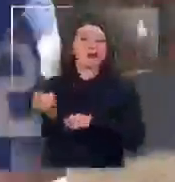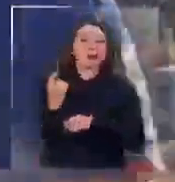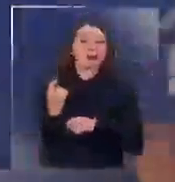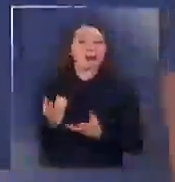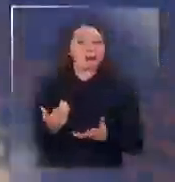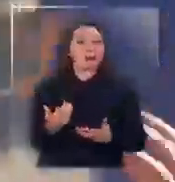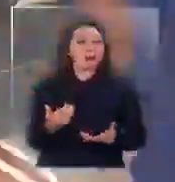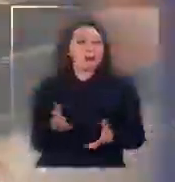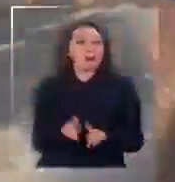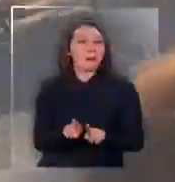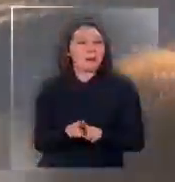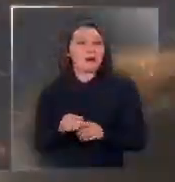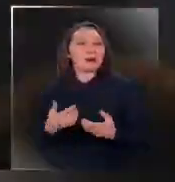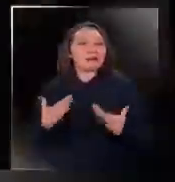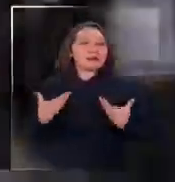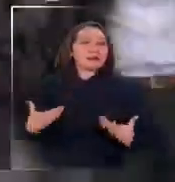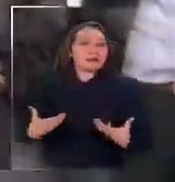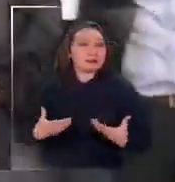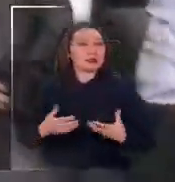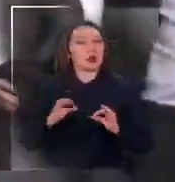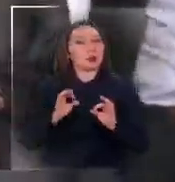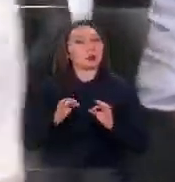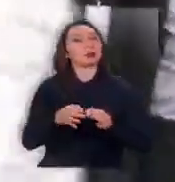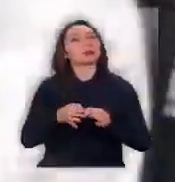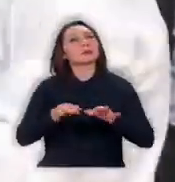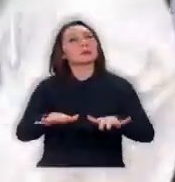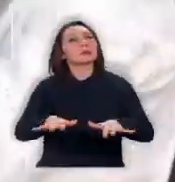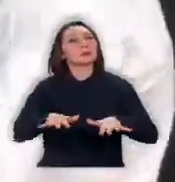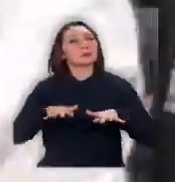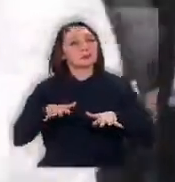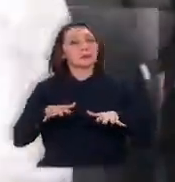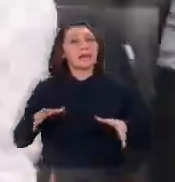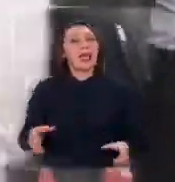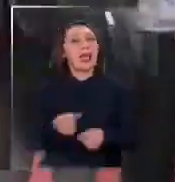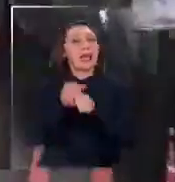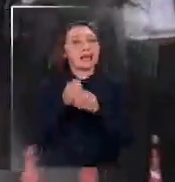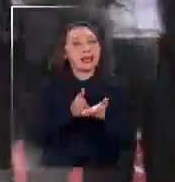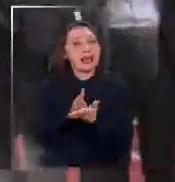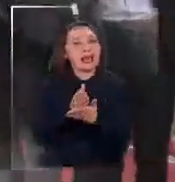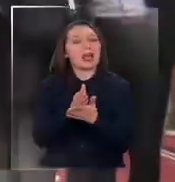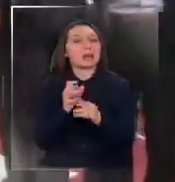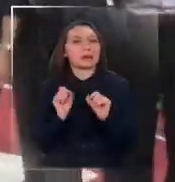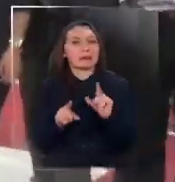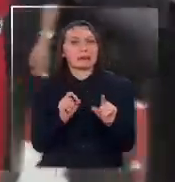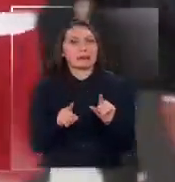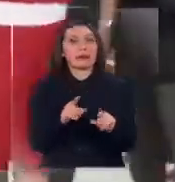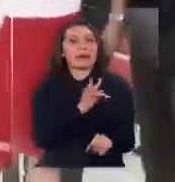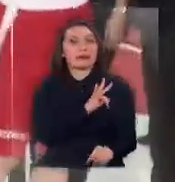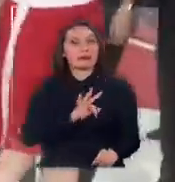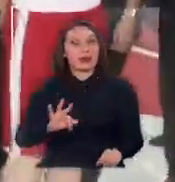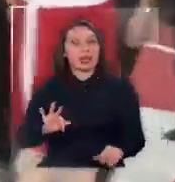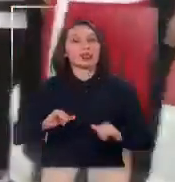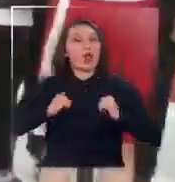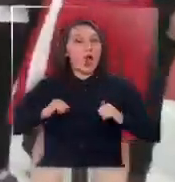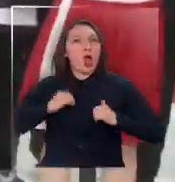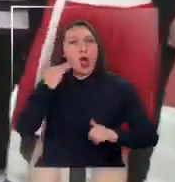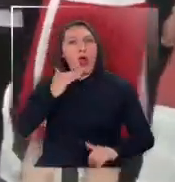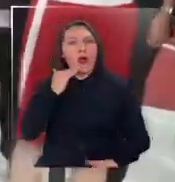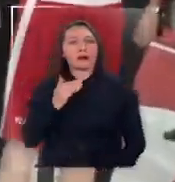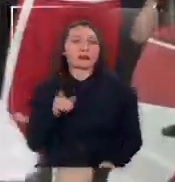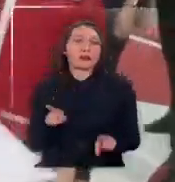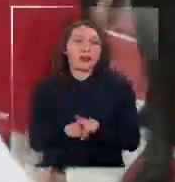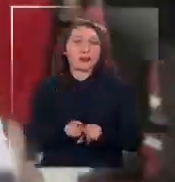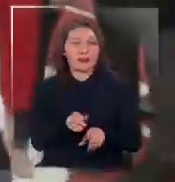él. En medio de una ceremonia por el aniversario del inicio de la resistencia francesa, el adolescente